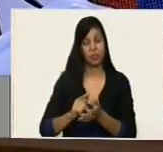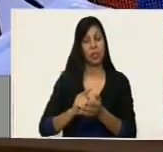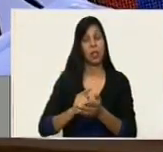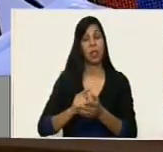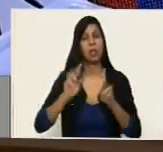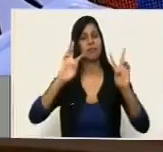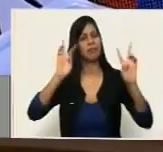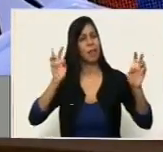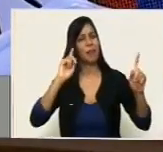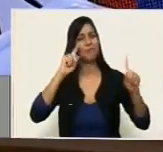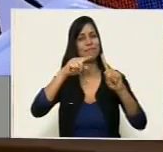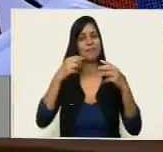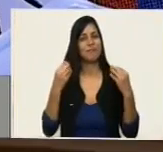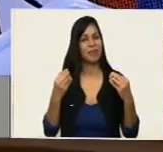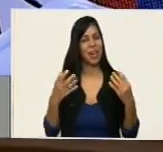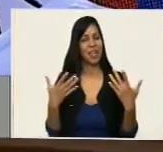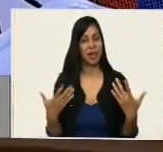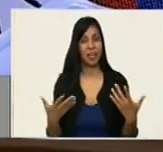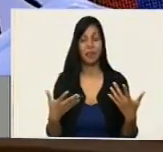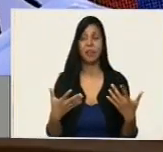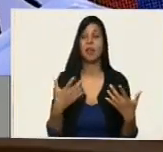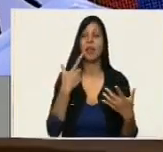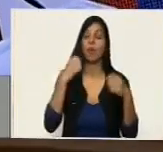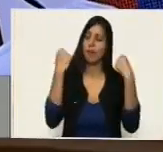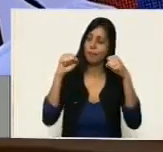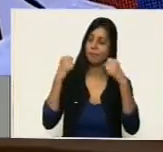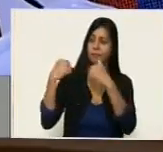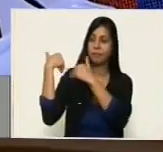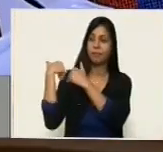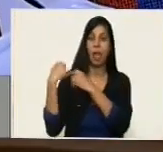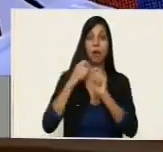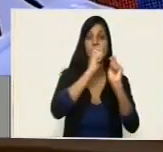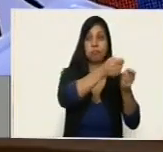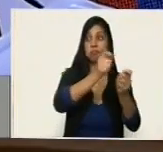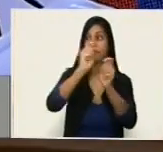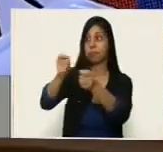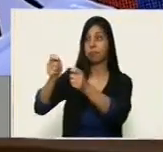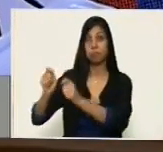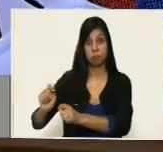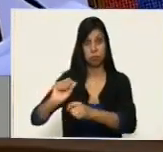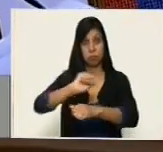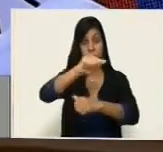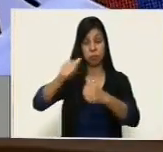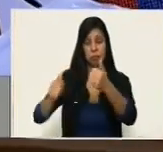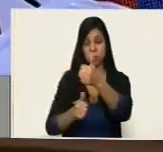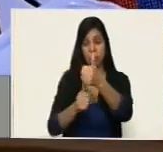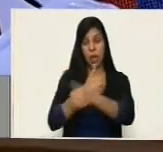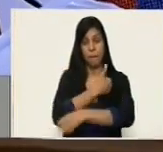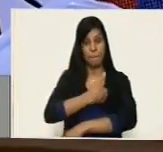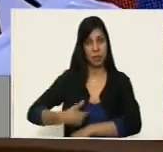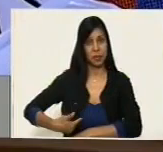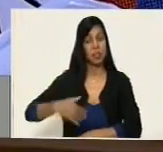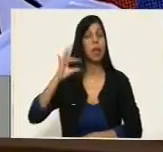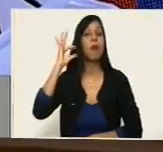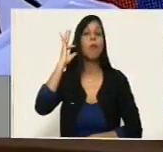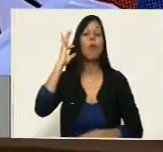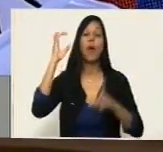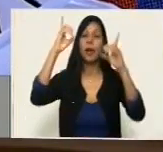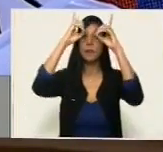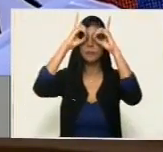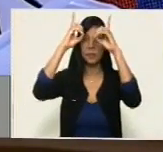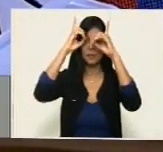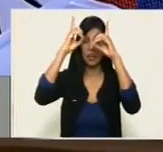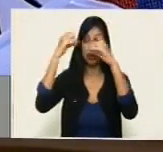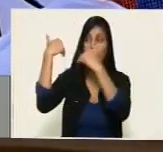de este punto tiene que ver con el desempeño de las nuevas responsabilidades como vicepresidenta ejecutiva de la República de la constituyente